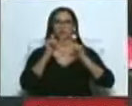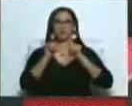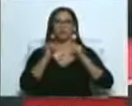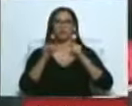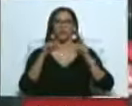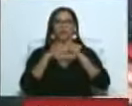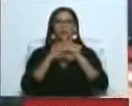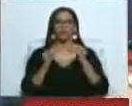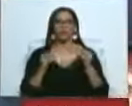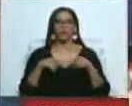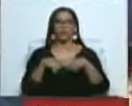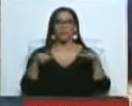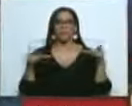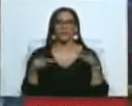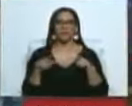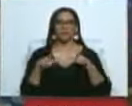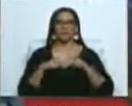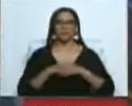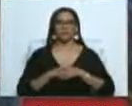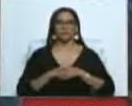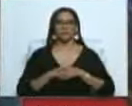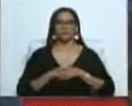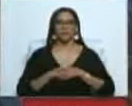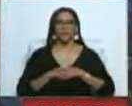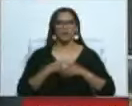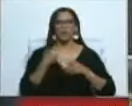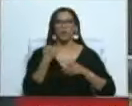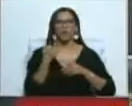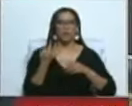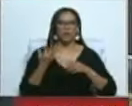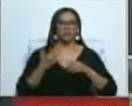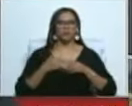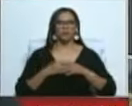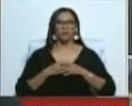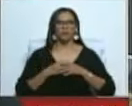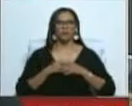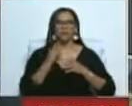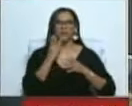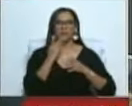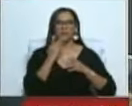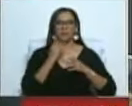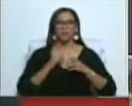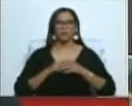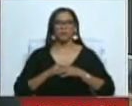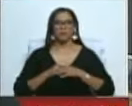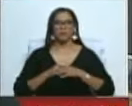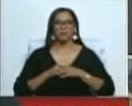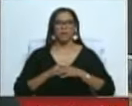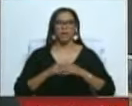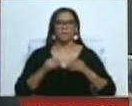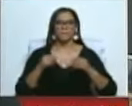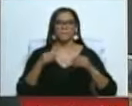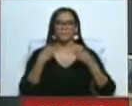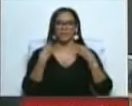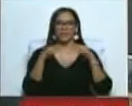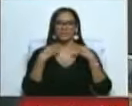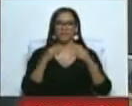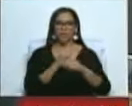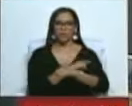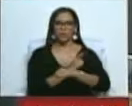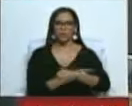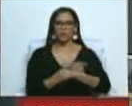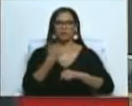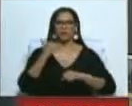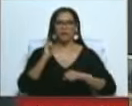los espacios. ¿Cuántos, por ejemplo, presidente, cuántos segmentos poderosos, de mensajes poderosos, hay en